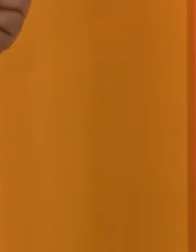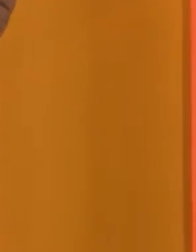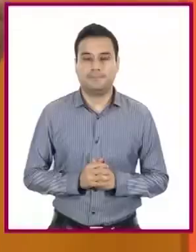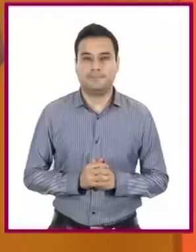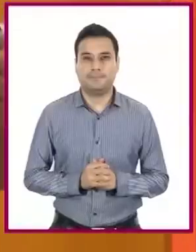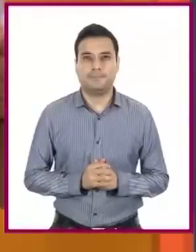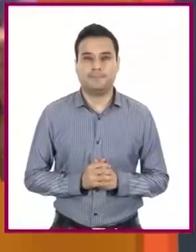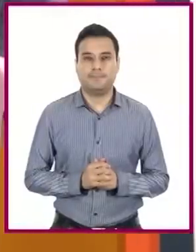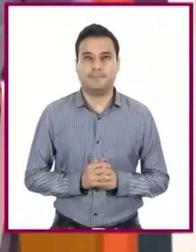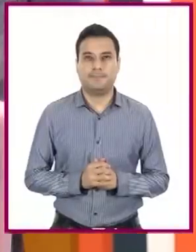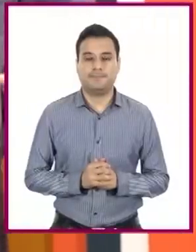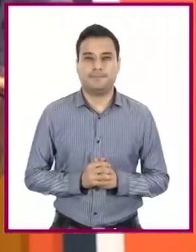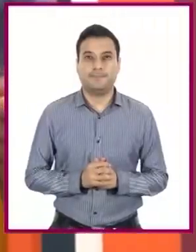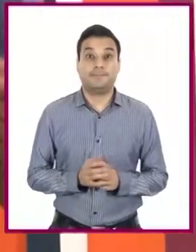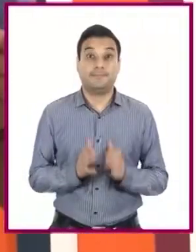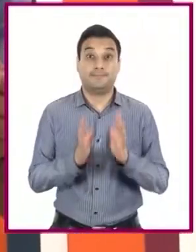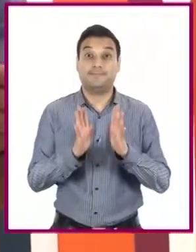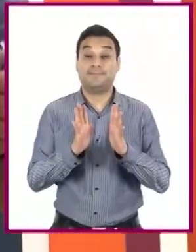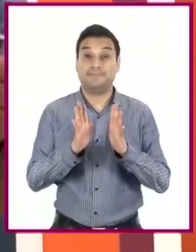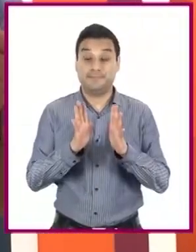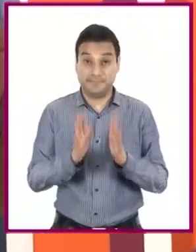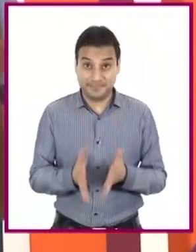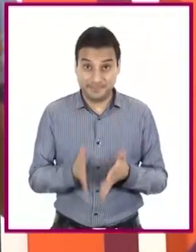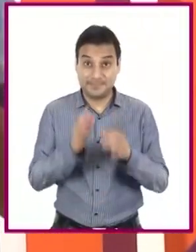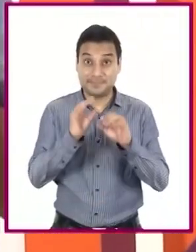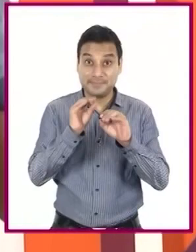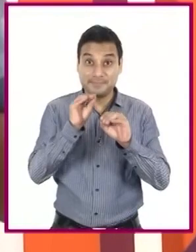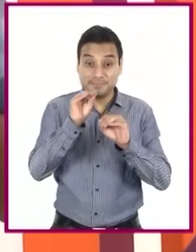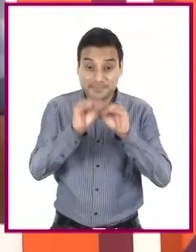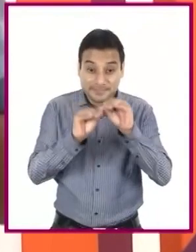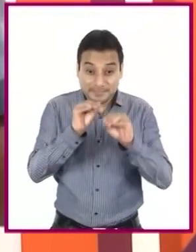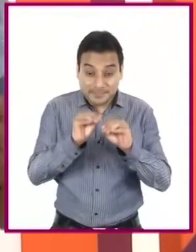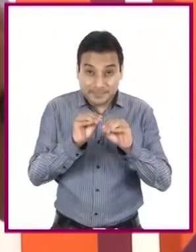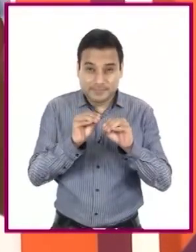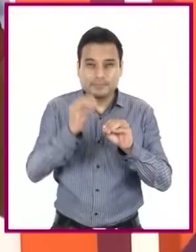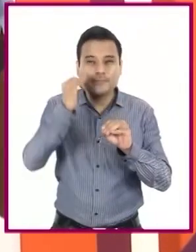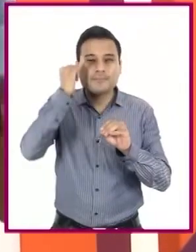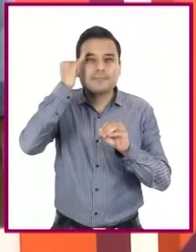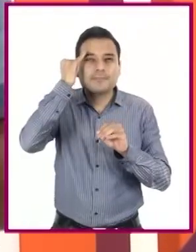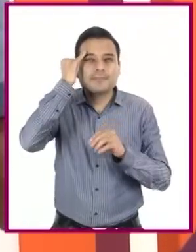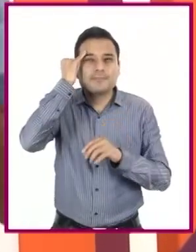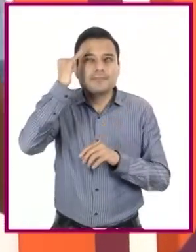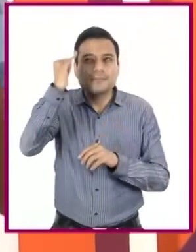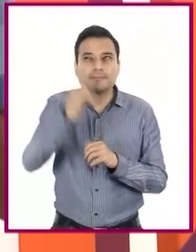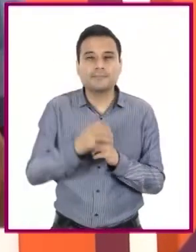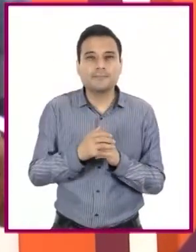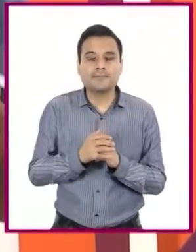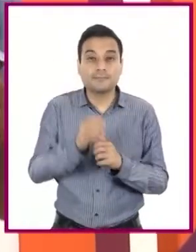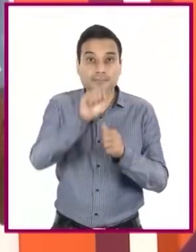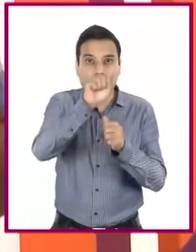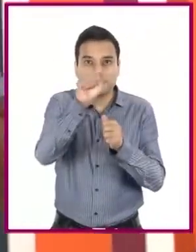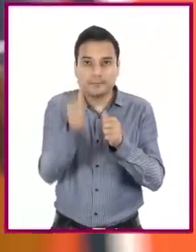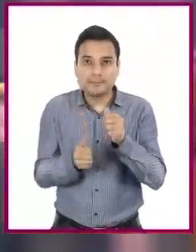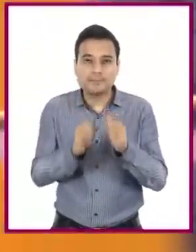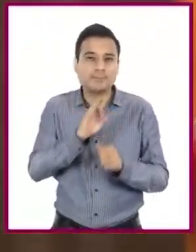Una vez recuperado este espacio, imagínense todos los artistas que podrían aprovechar este